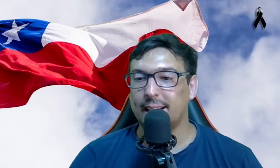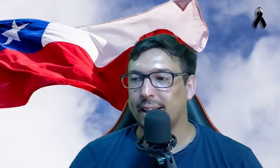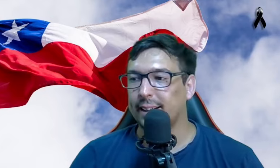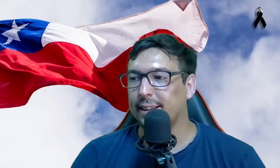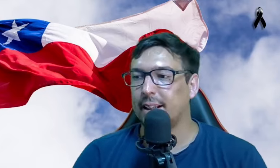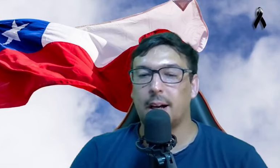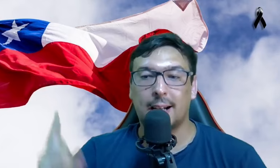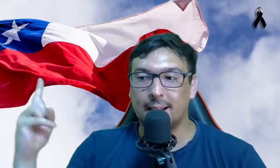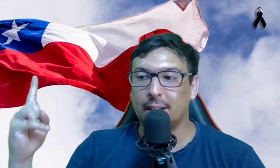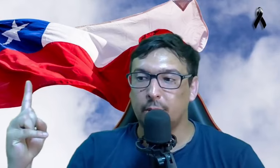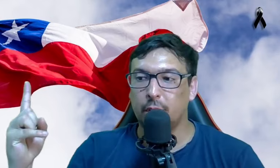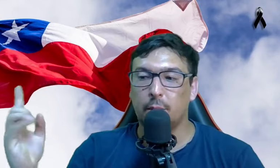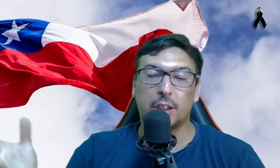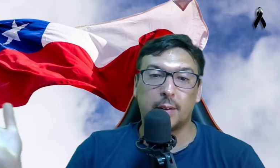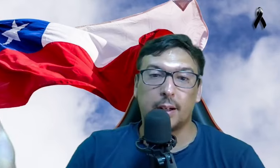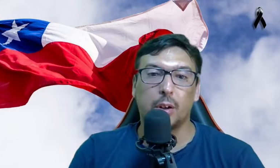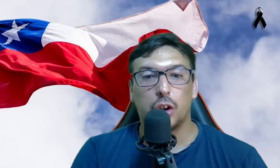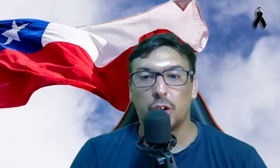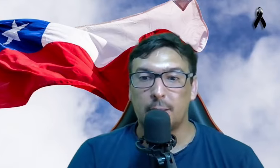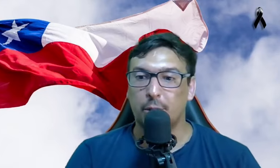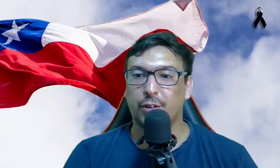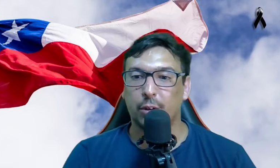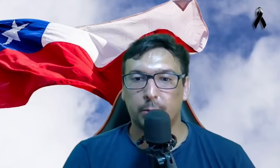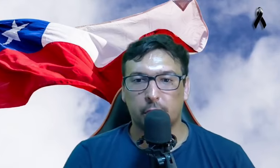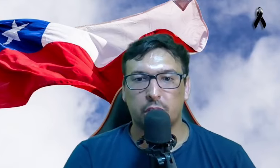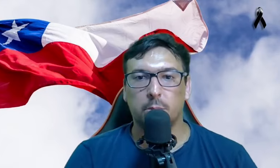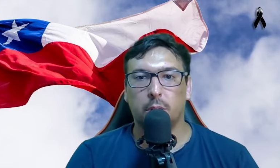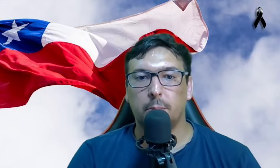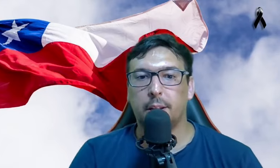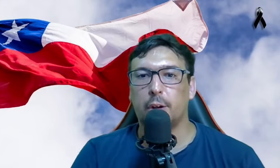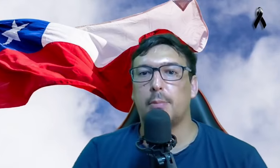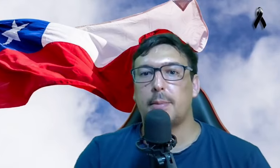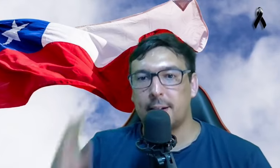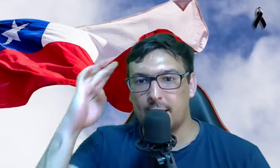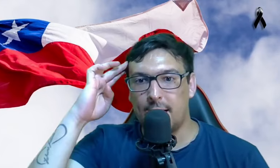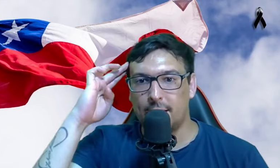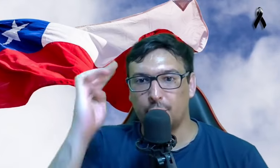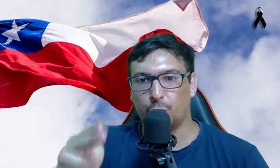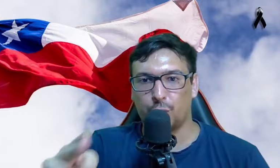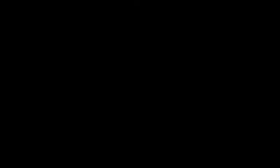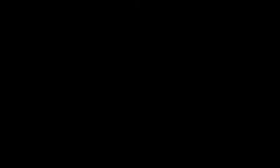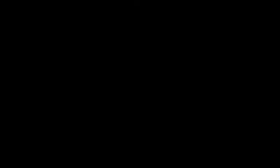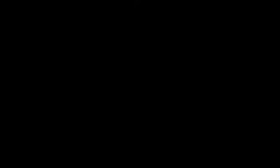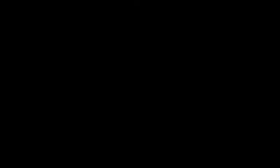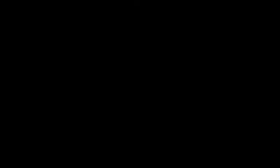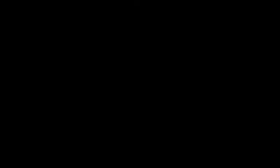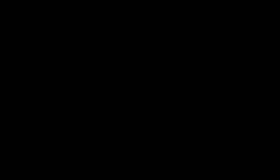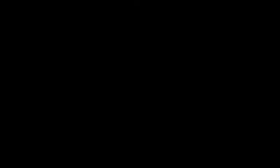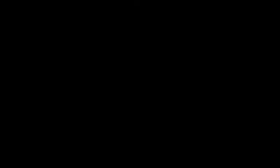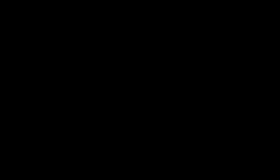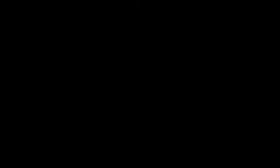Así que nada, gente, acá les dejo el video, vayan a verlo. Nos vemos en un próximo video. Bye bye, adiós.